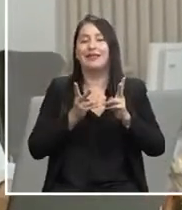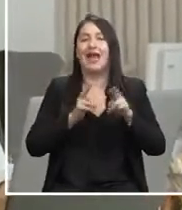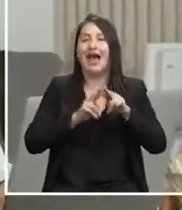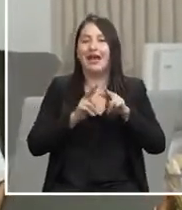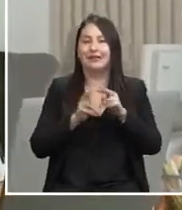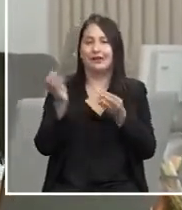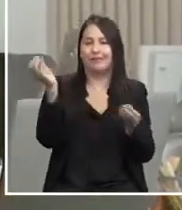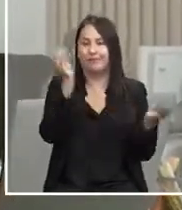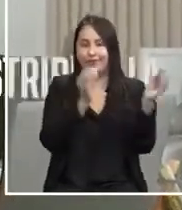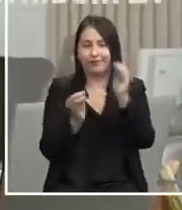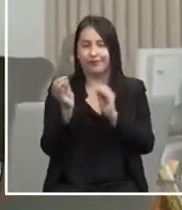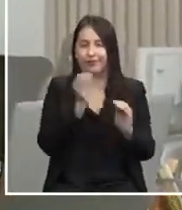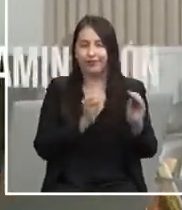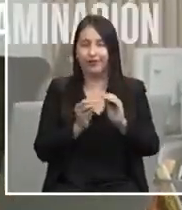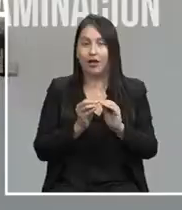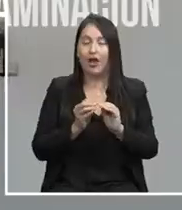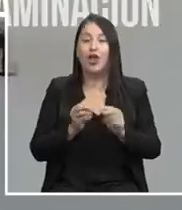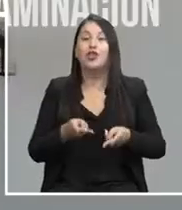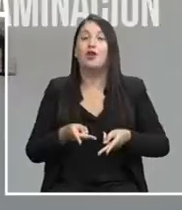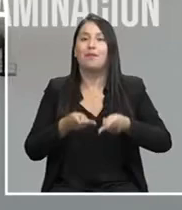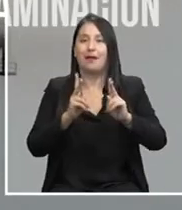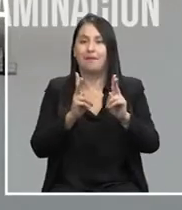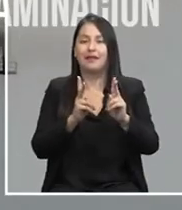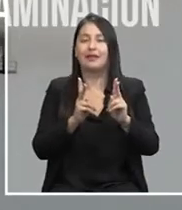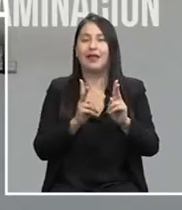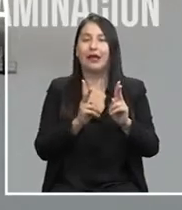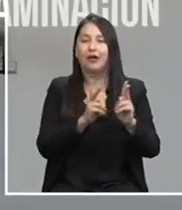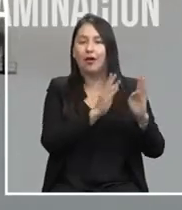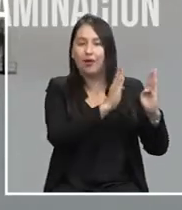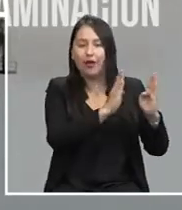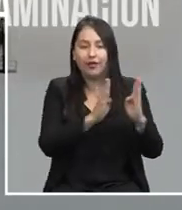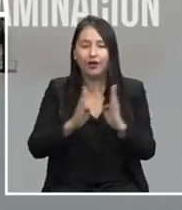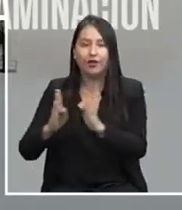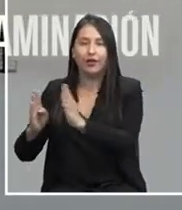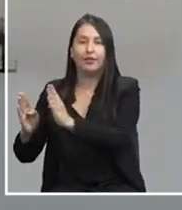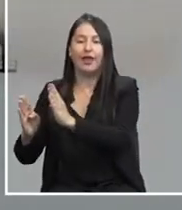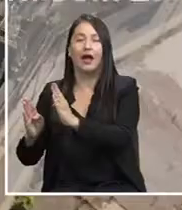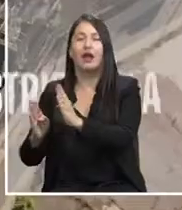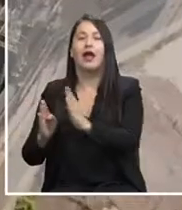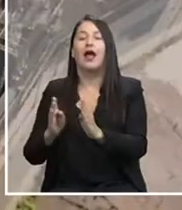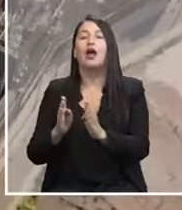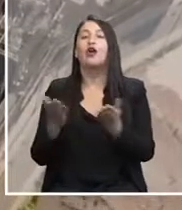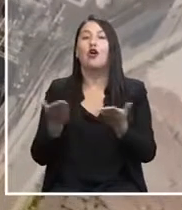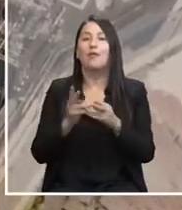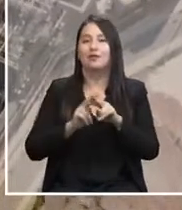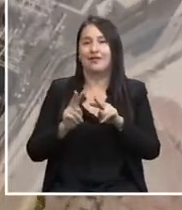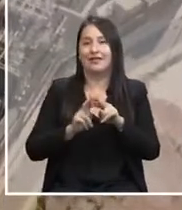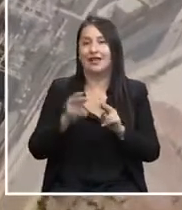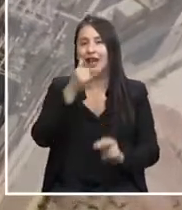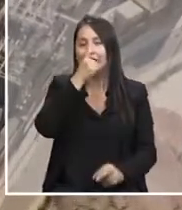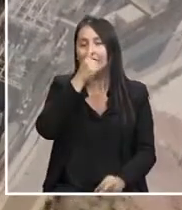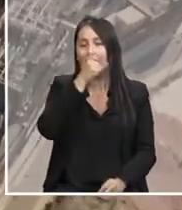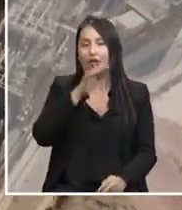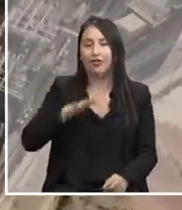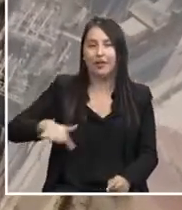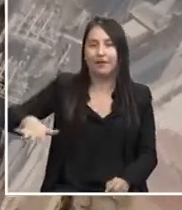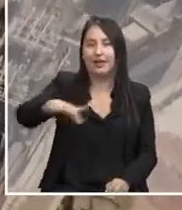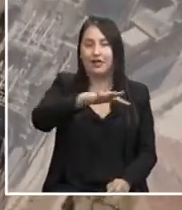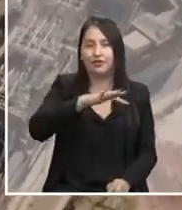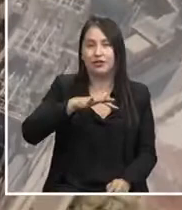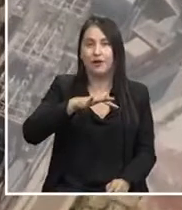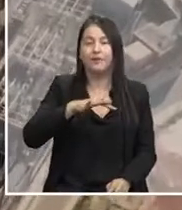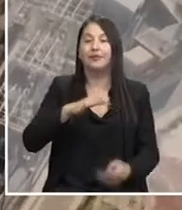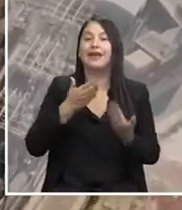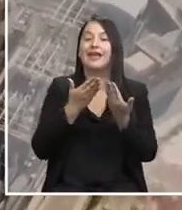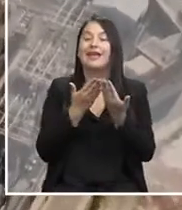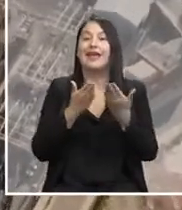es lo que nos permite distribuir, digamos, de alguna forma la contaminación y tratar de estudiarlo y abrir estas